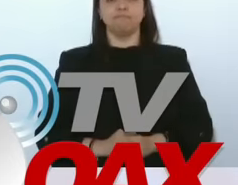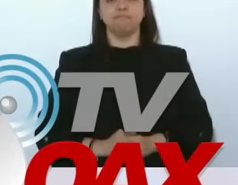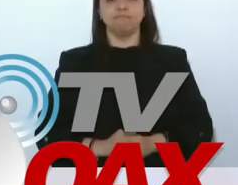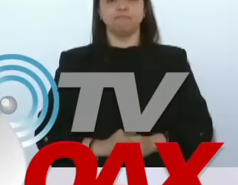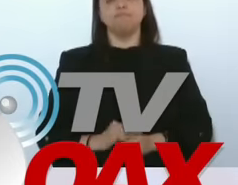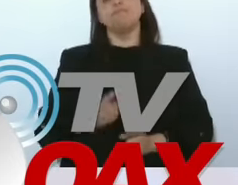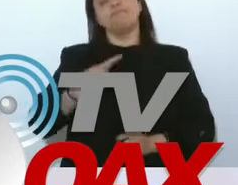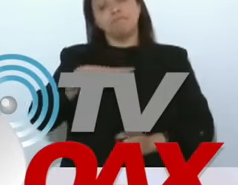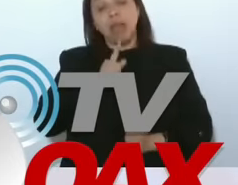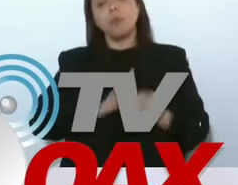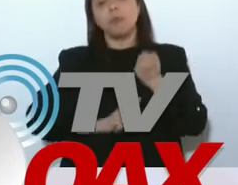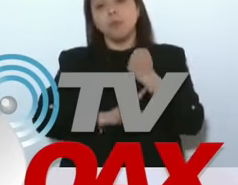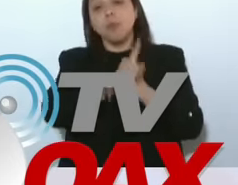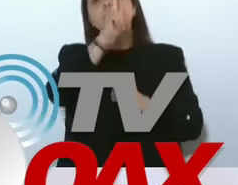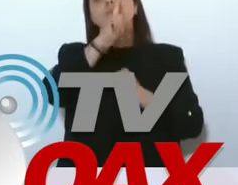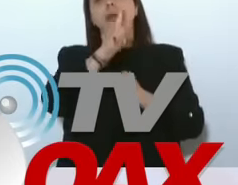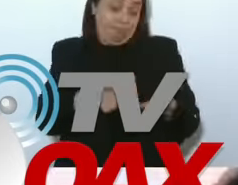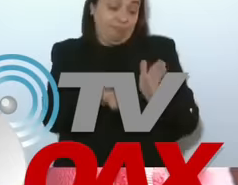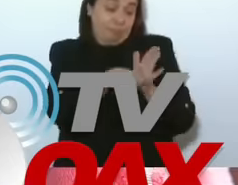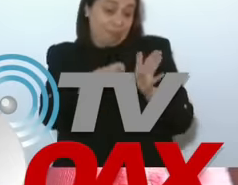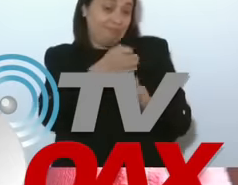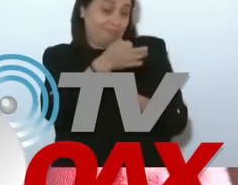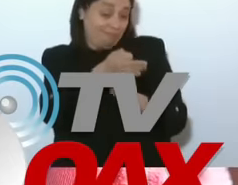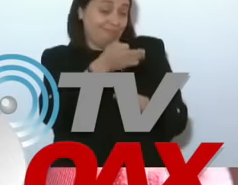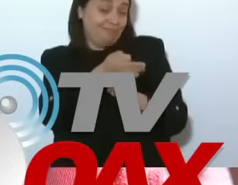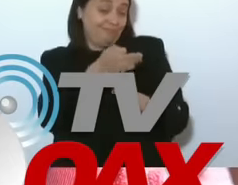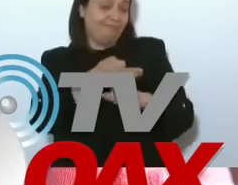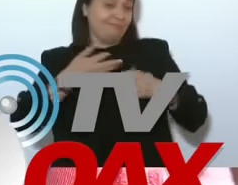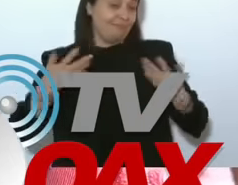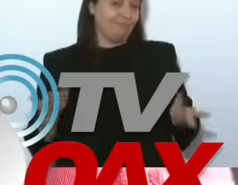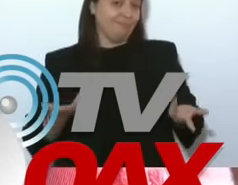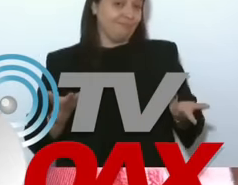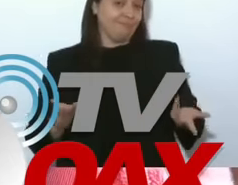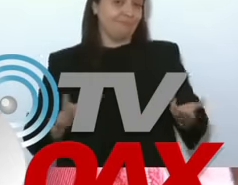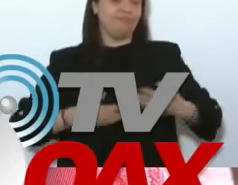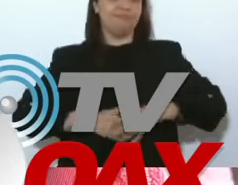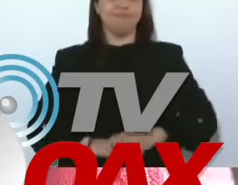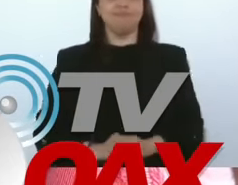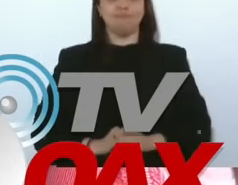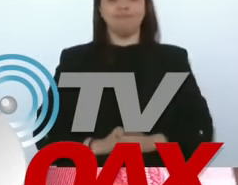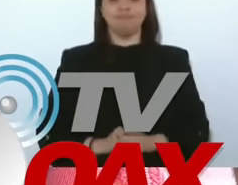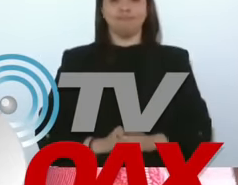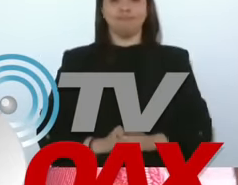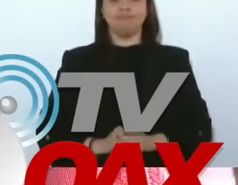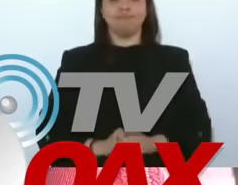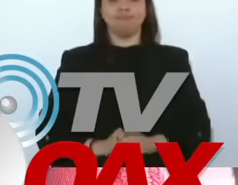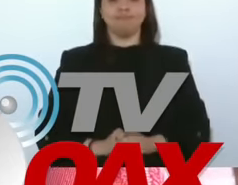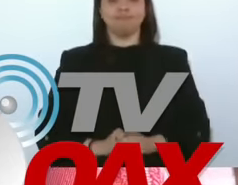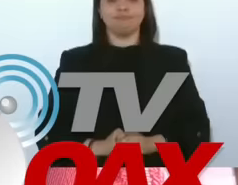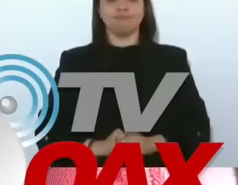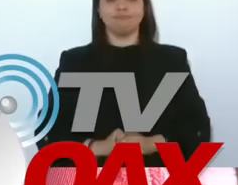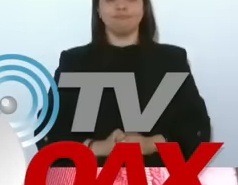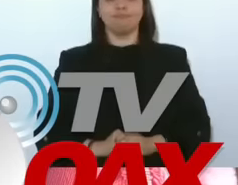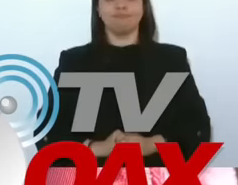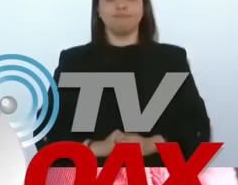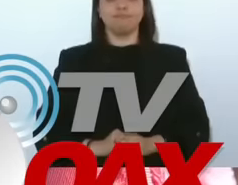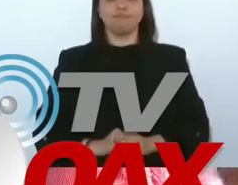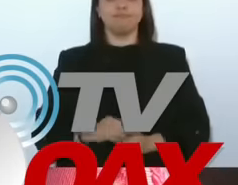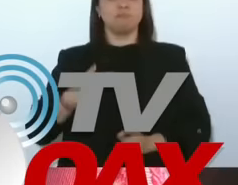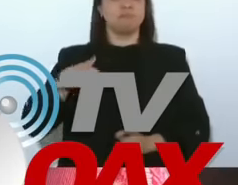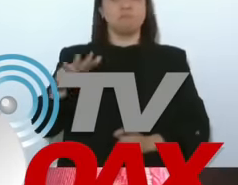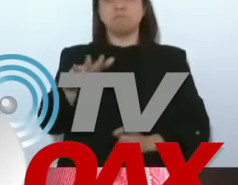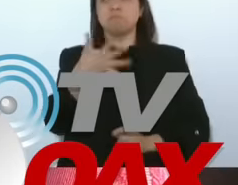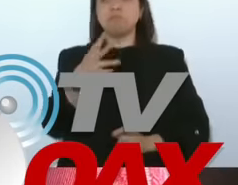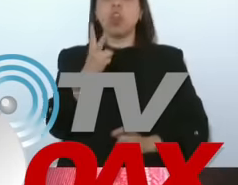era la corrupción. Se ejercían pues como 200